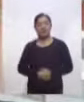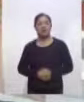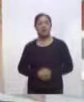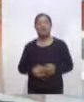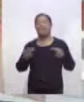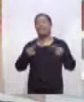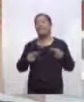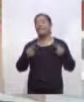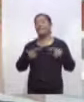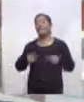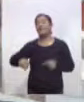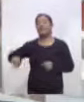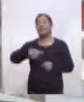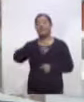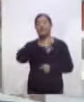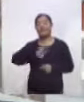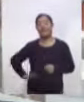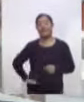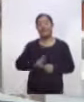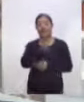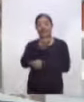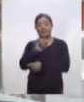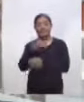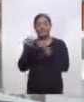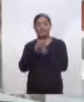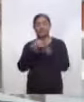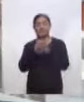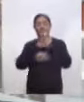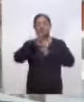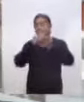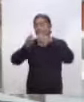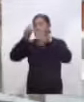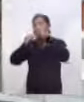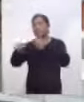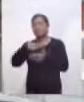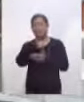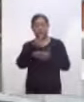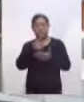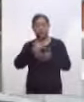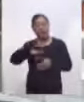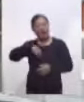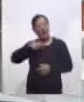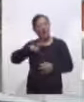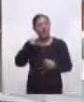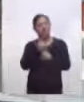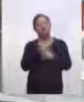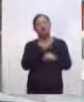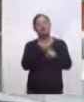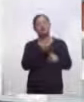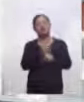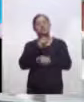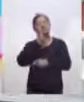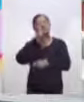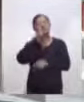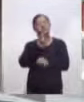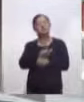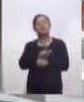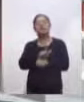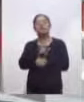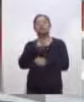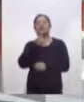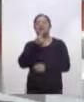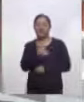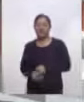Personal de los sistemas municipales DIF reciben capacitación sobre el programa de prevención del abuso sexual infantil.